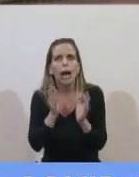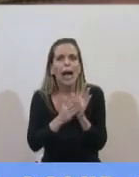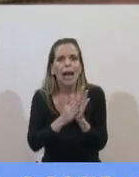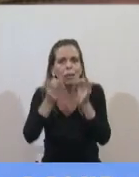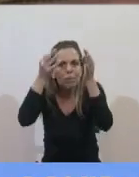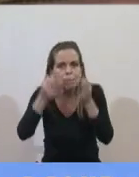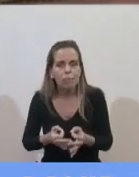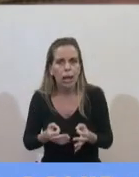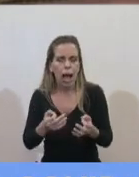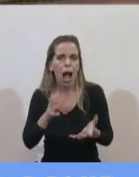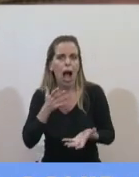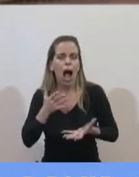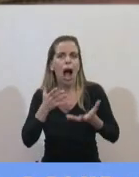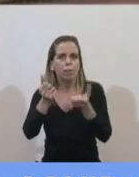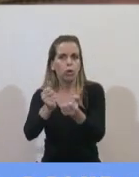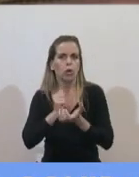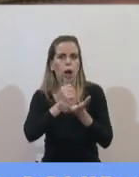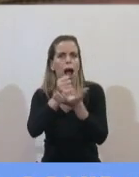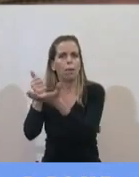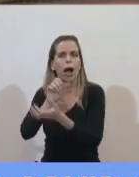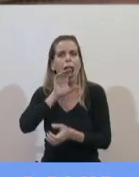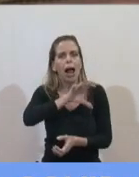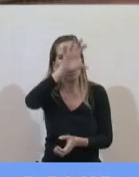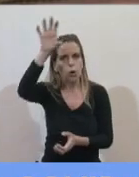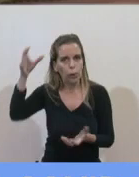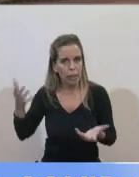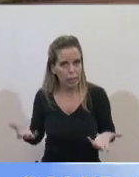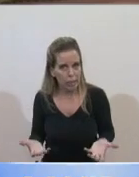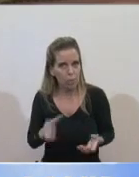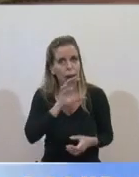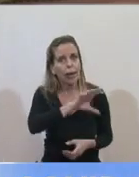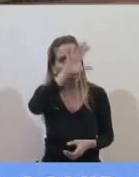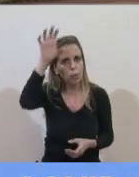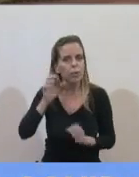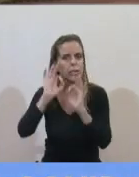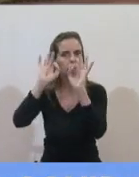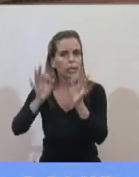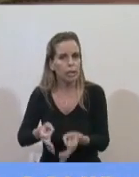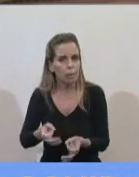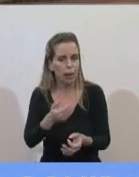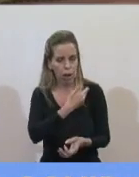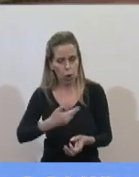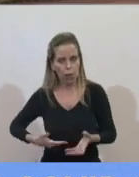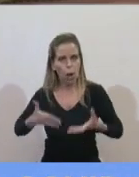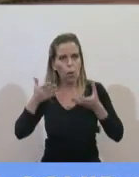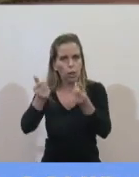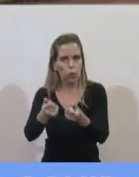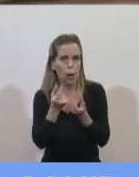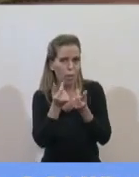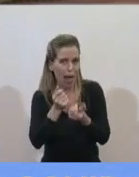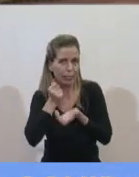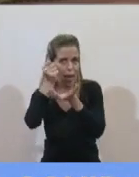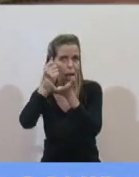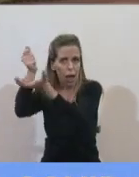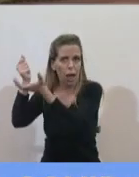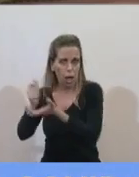recursos a las provincias de manera tal no solamente que sepan con cuánto van a contar sino cuándo van a contar con eso porque